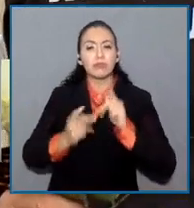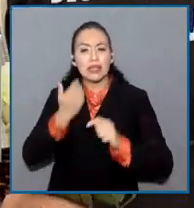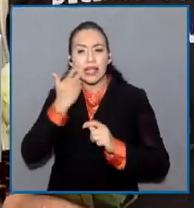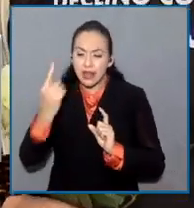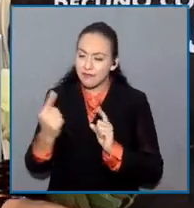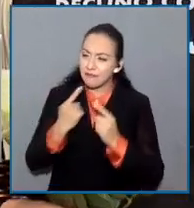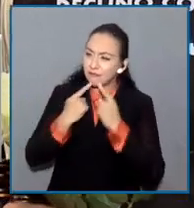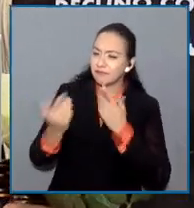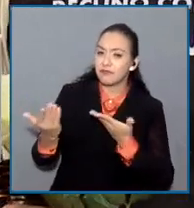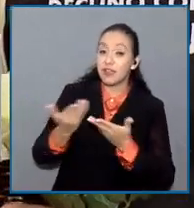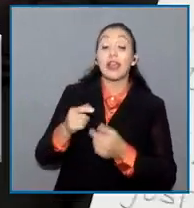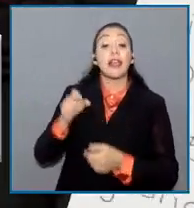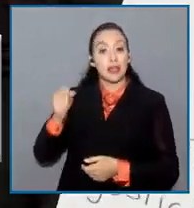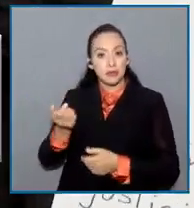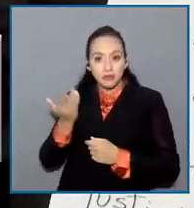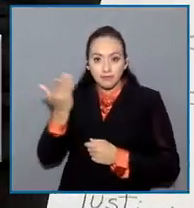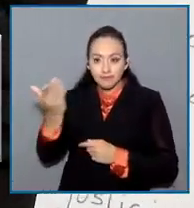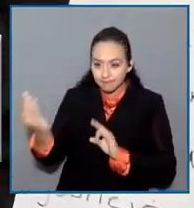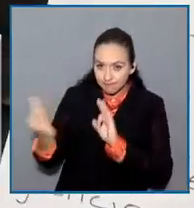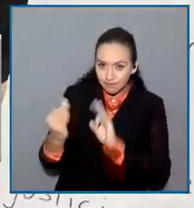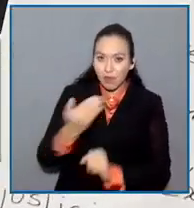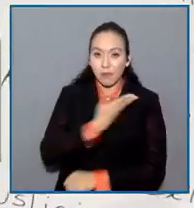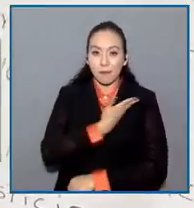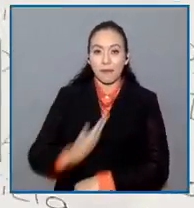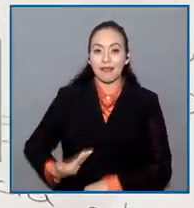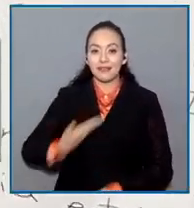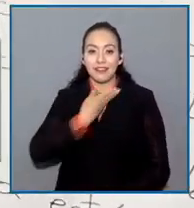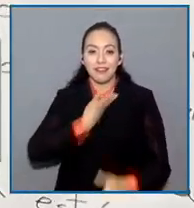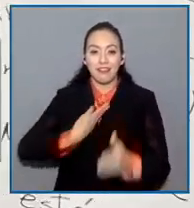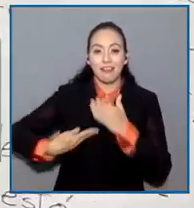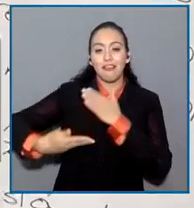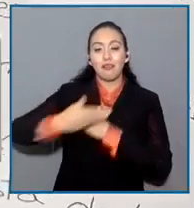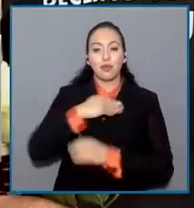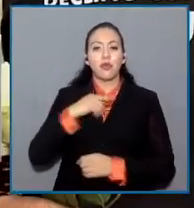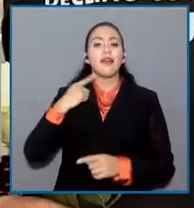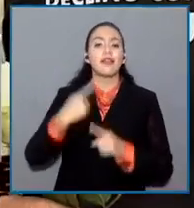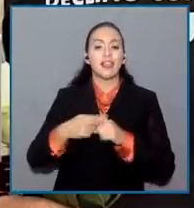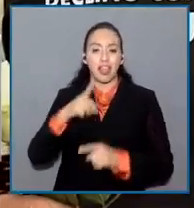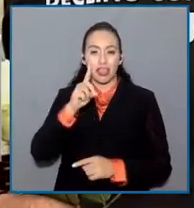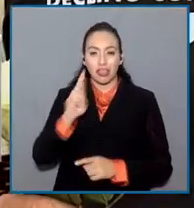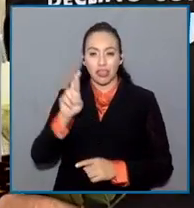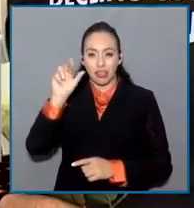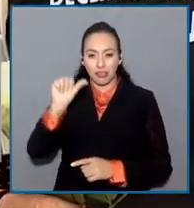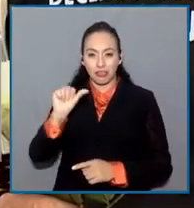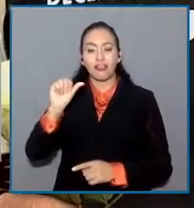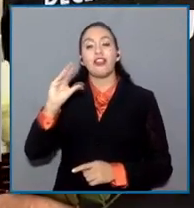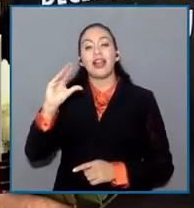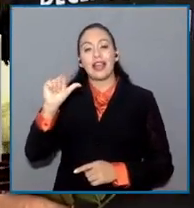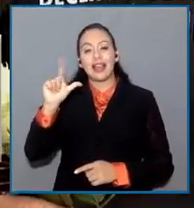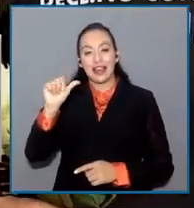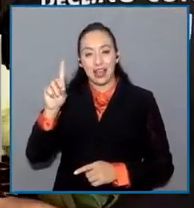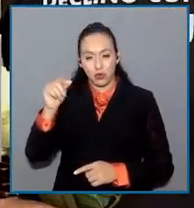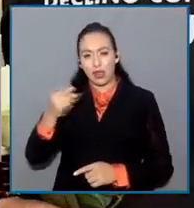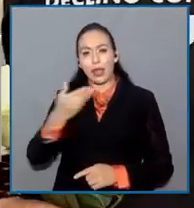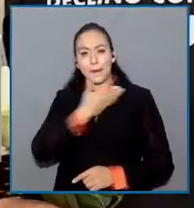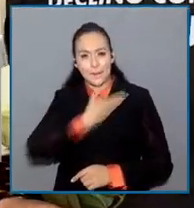Estados Unidos mexicanos, doctora Claudia Sheinbaum Pardo, para que nos escuche. No, presidenta, no